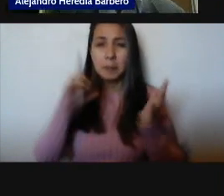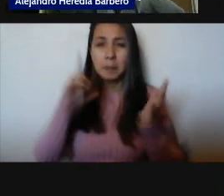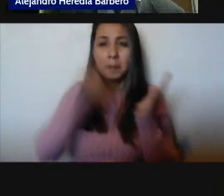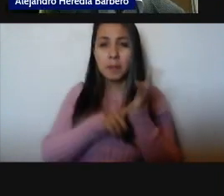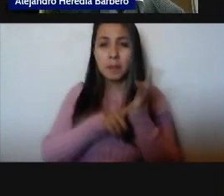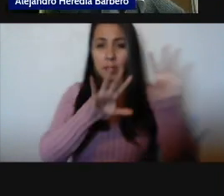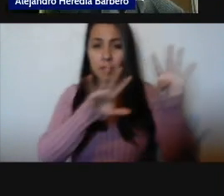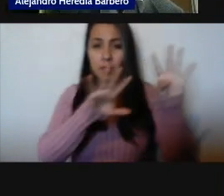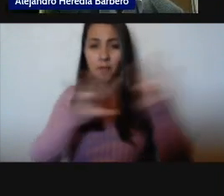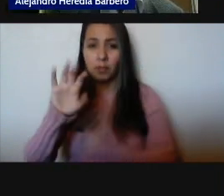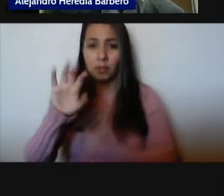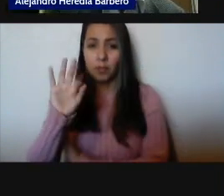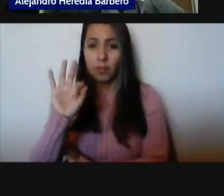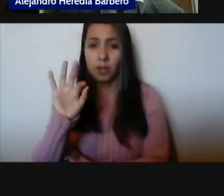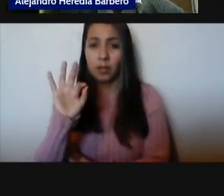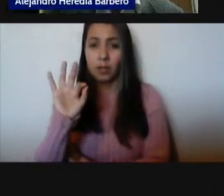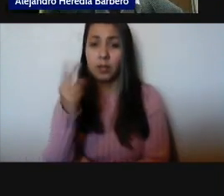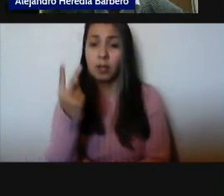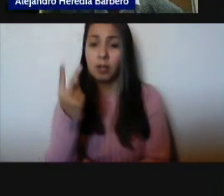1942 y